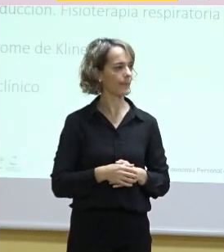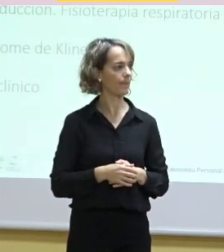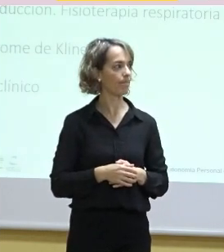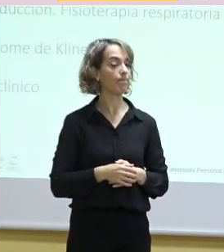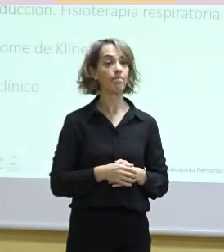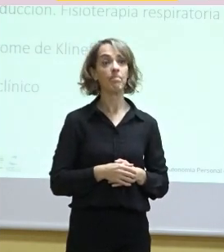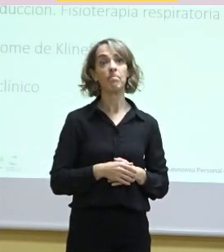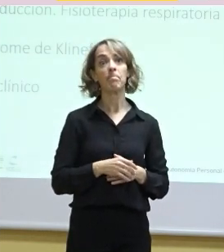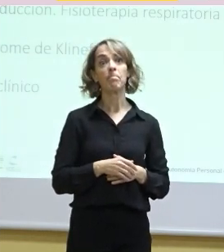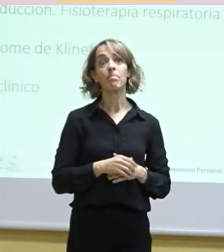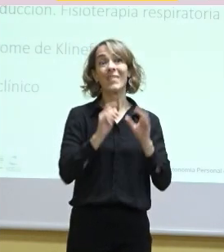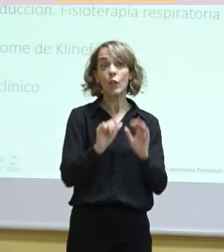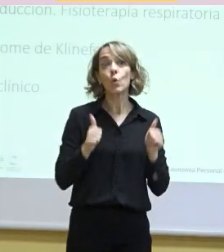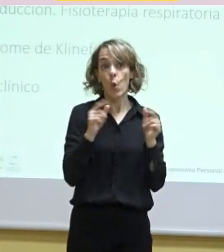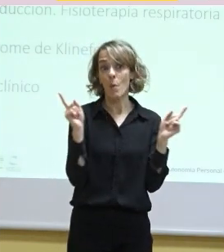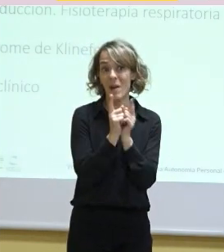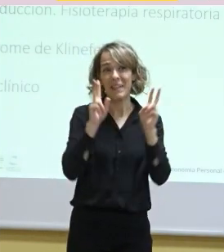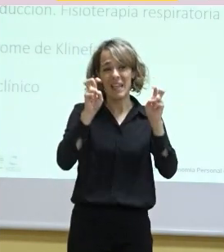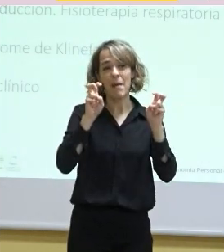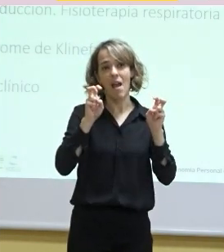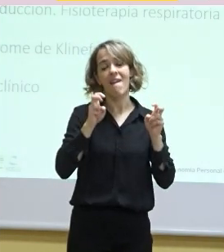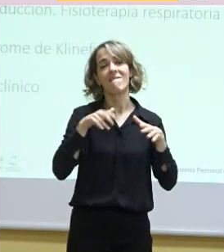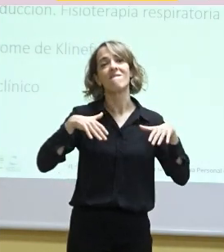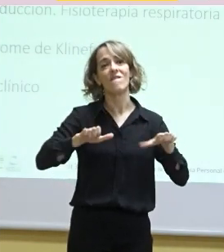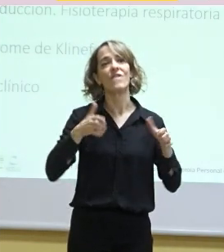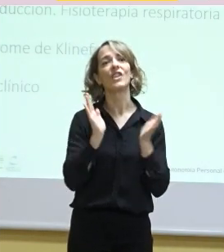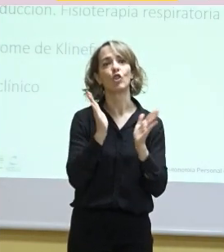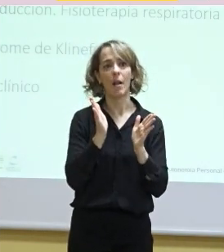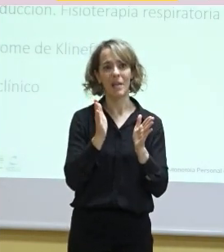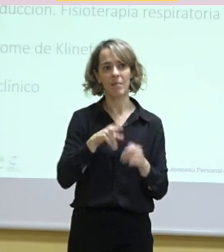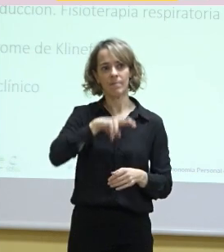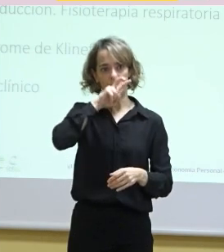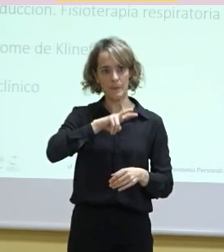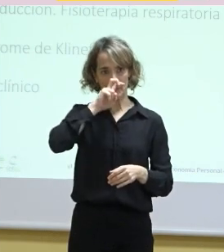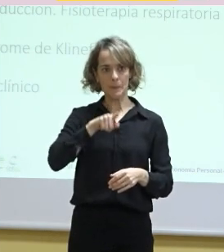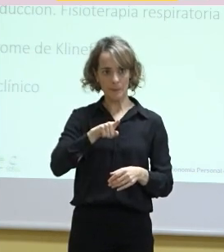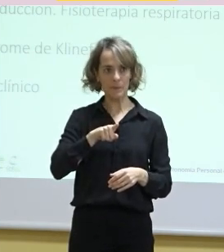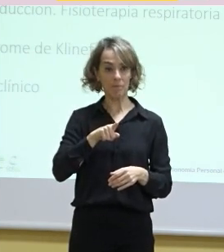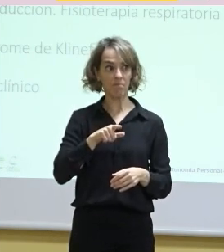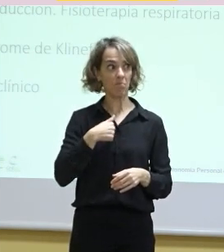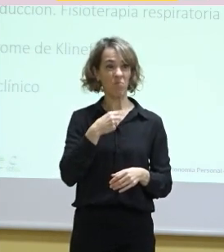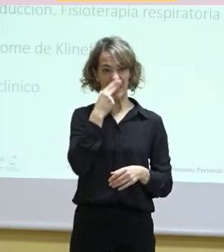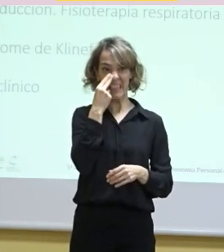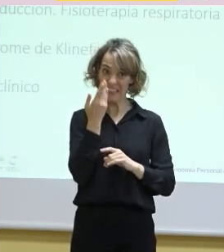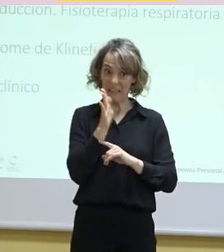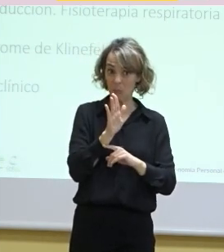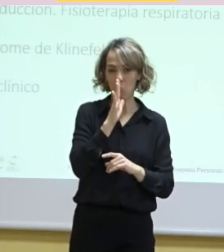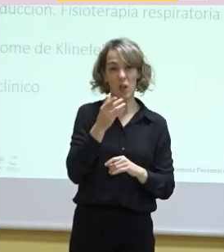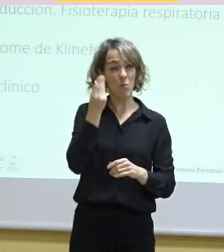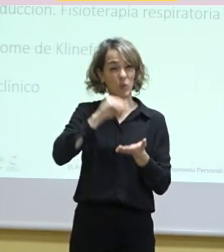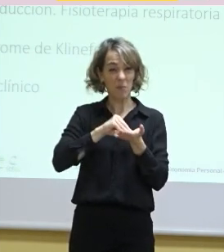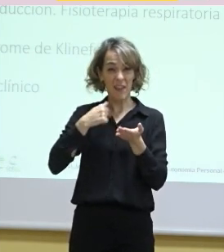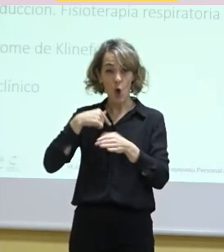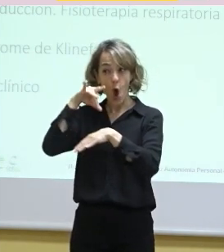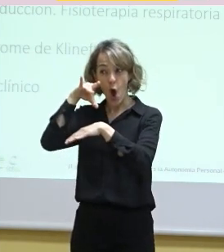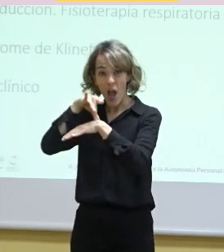Vamos a hacer una breve introducción sobre fisioterapia respiratoria. Me ha parecido interesante traerlo porque lo que yo me encuentro en clínica muchas veces